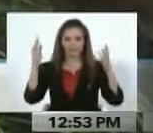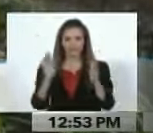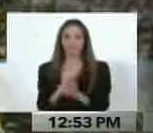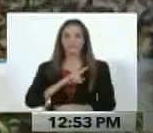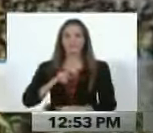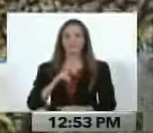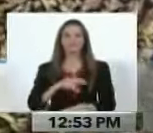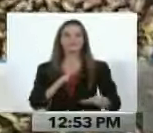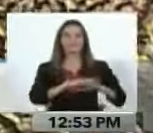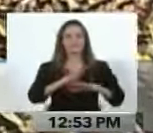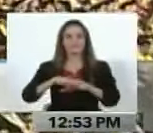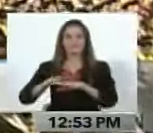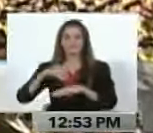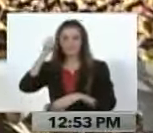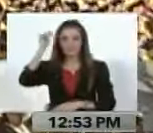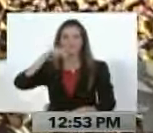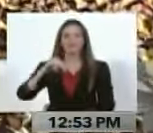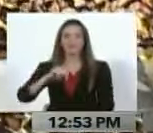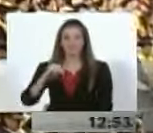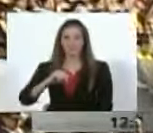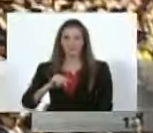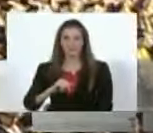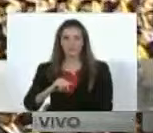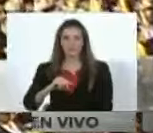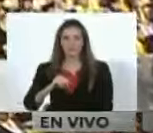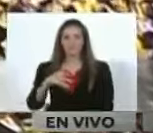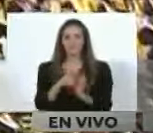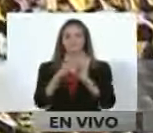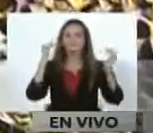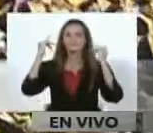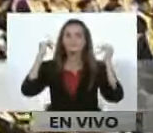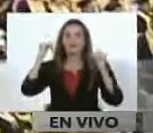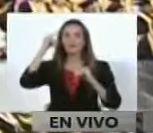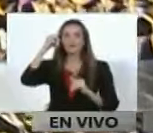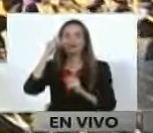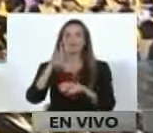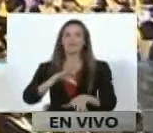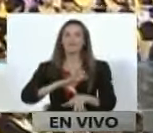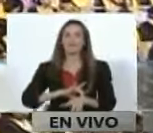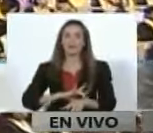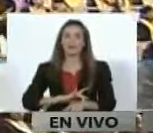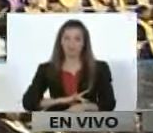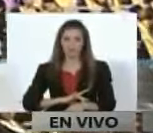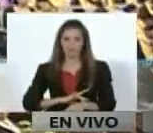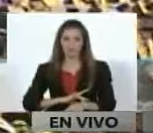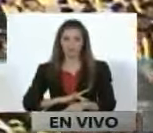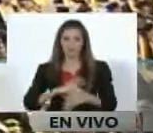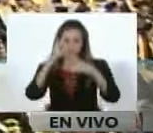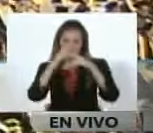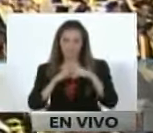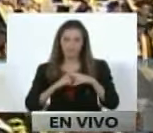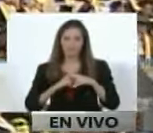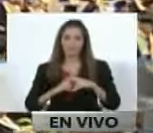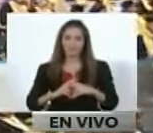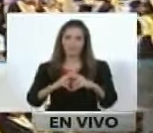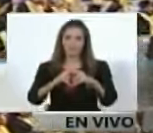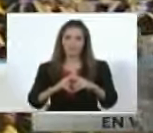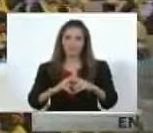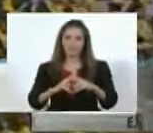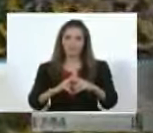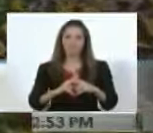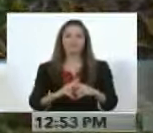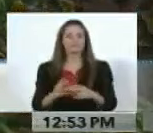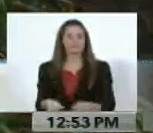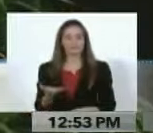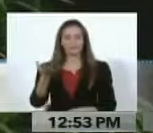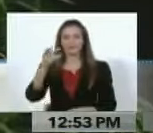Estamos convocados hoy en el marco de la celebración del Día del Médico, homenajeando a un insigne